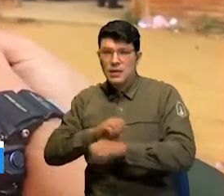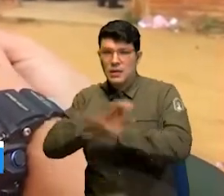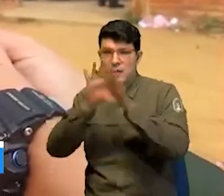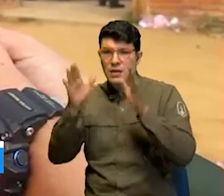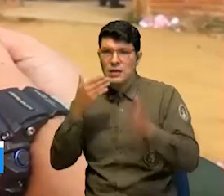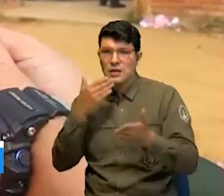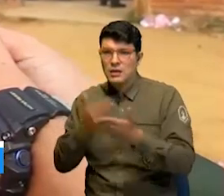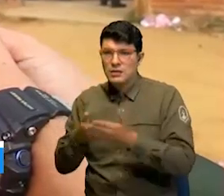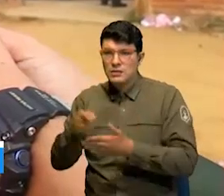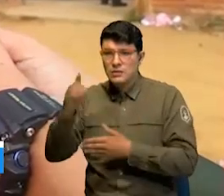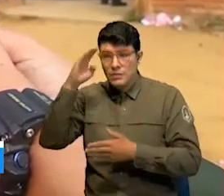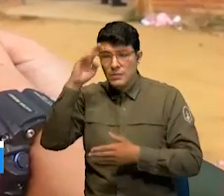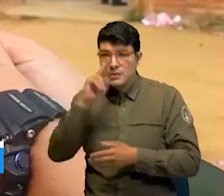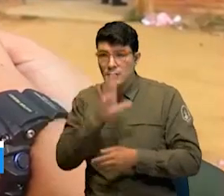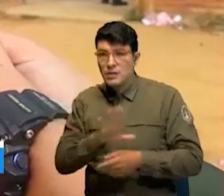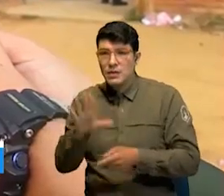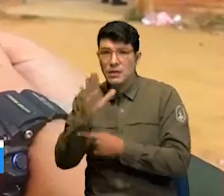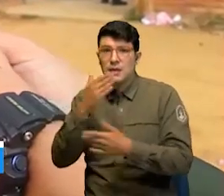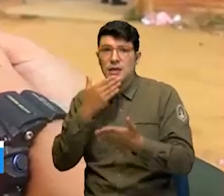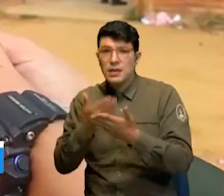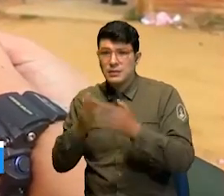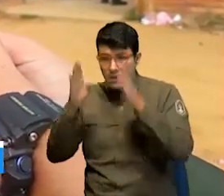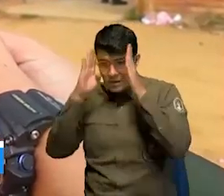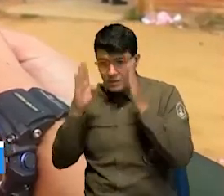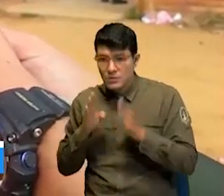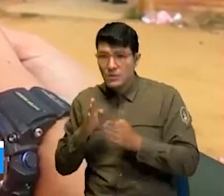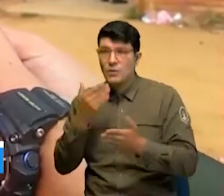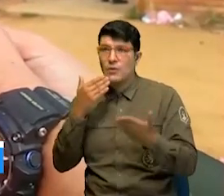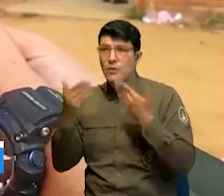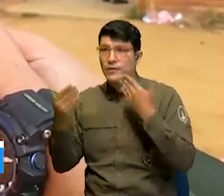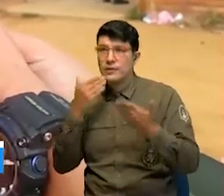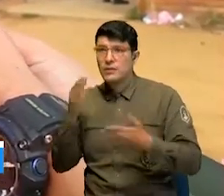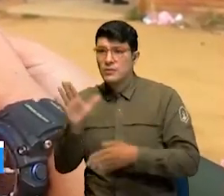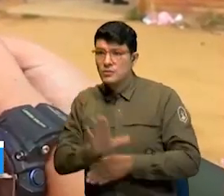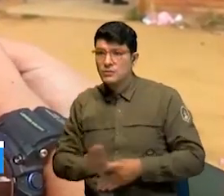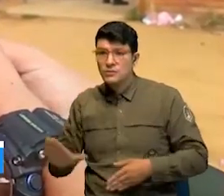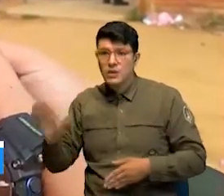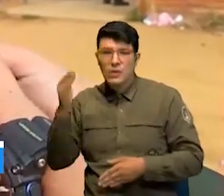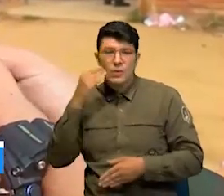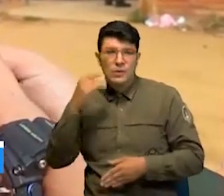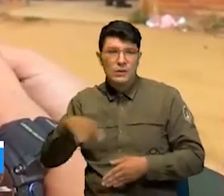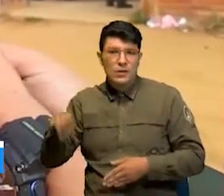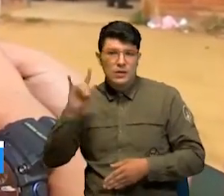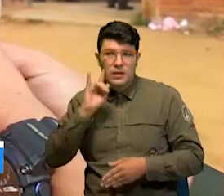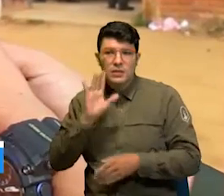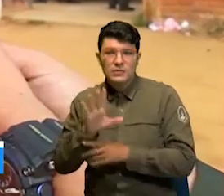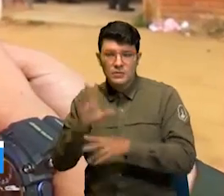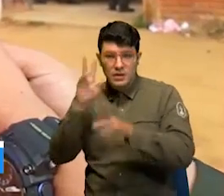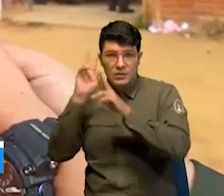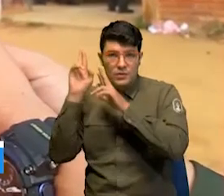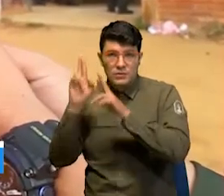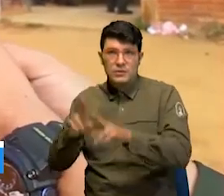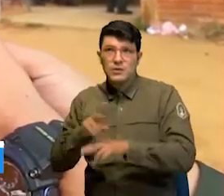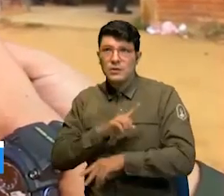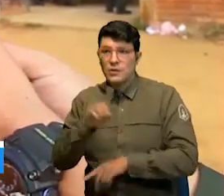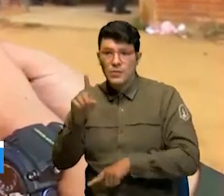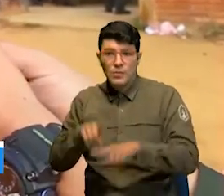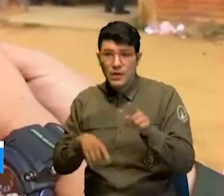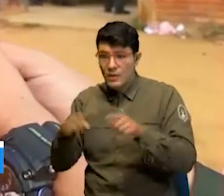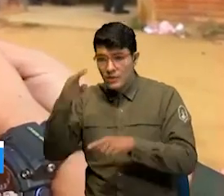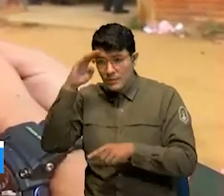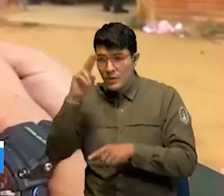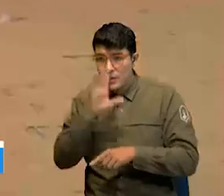policía gracias nos escucharon confiamos en ustedes es cuando el reconocimiento no puede quedar en una policía